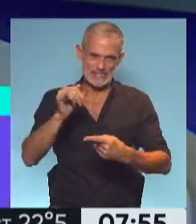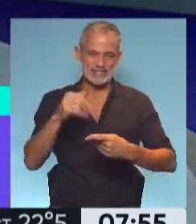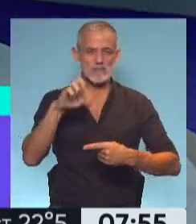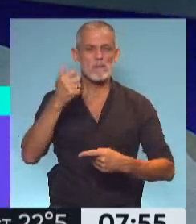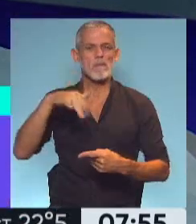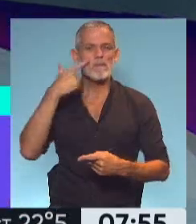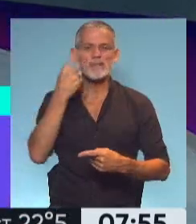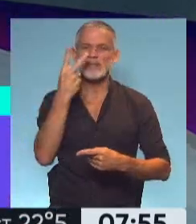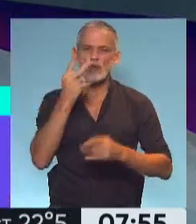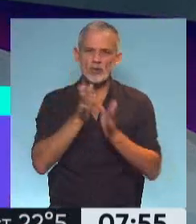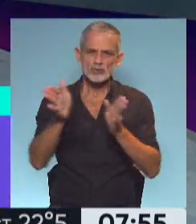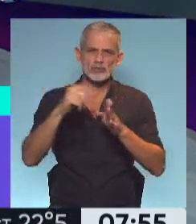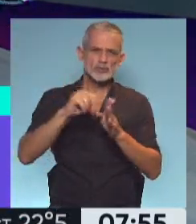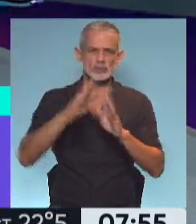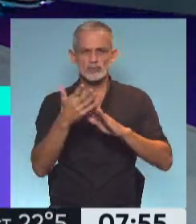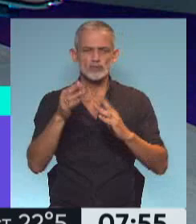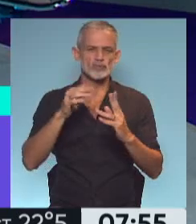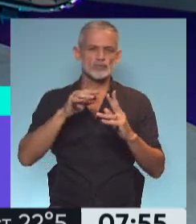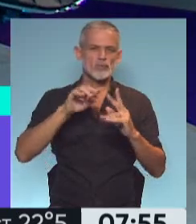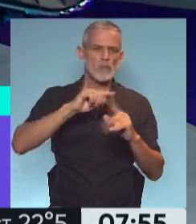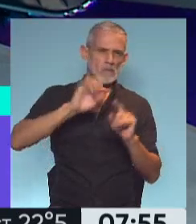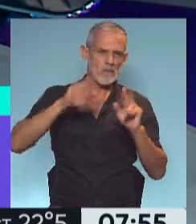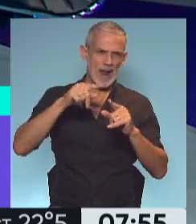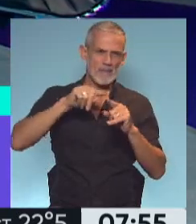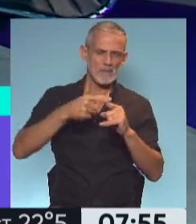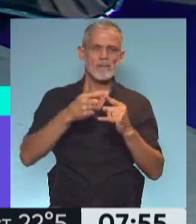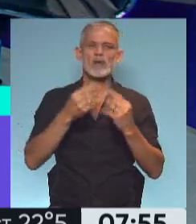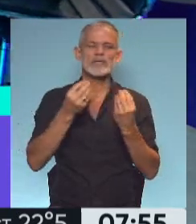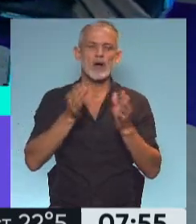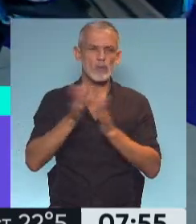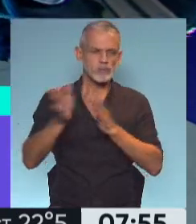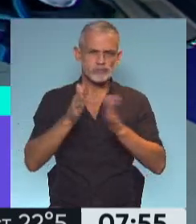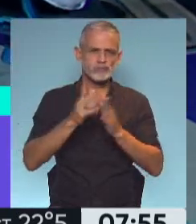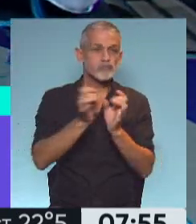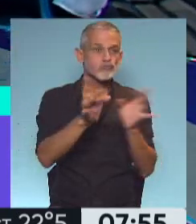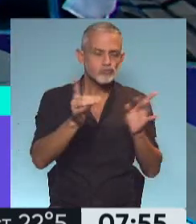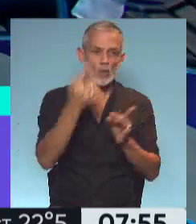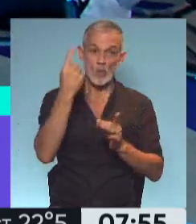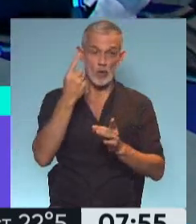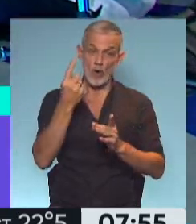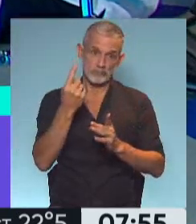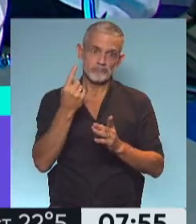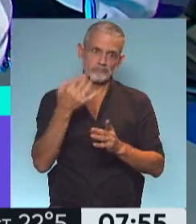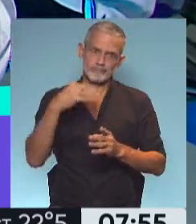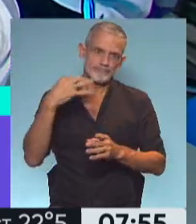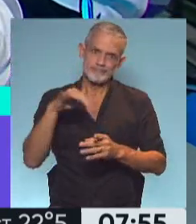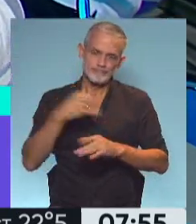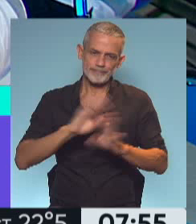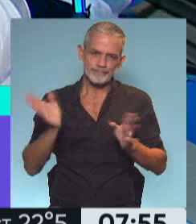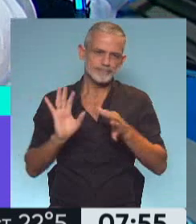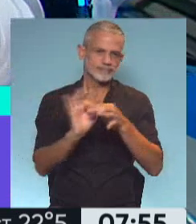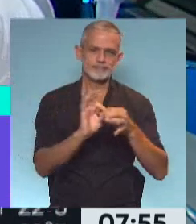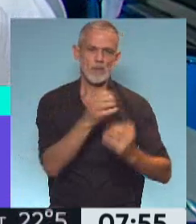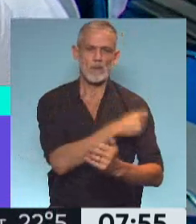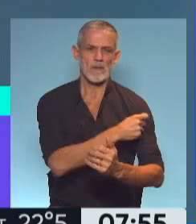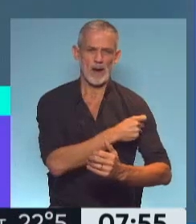PAMI tenemos dos políticas activas para evitar la transmisión en adultos mayores. Uno está sin duda alguna vinculado a